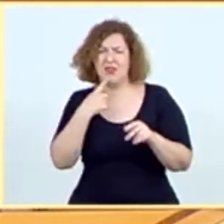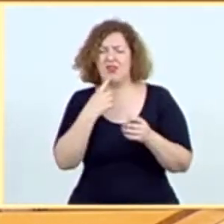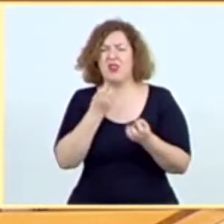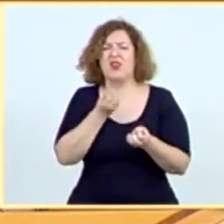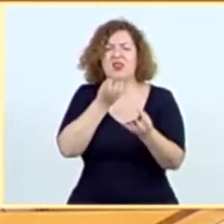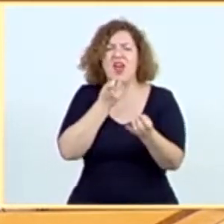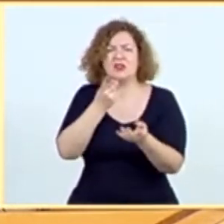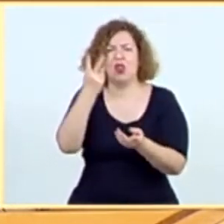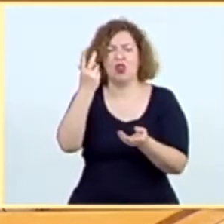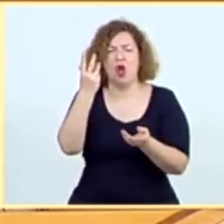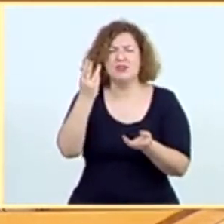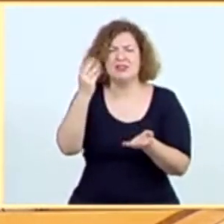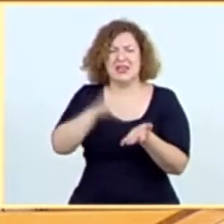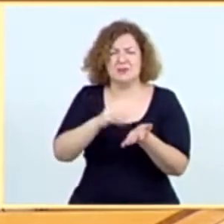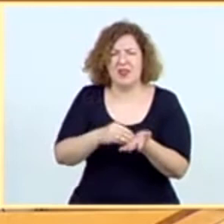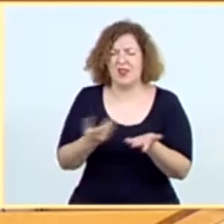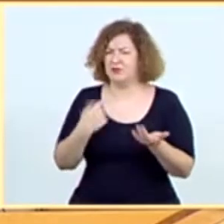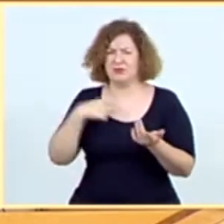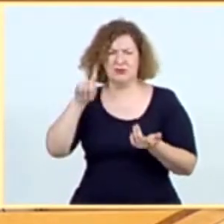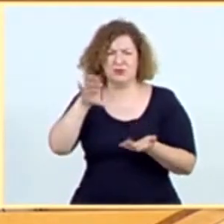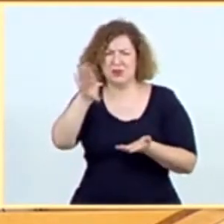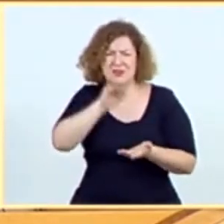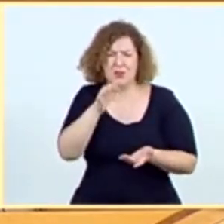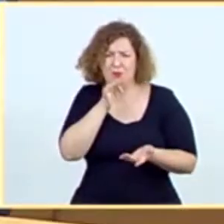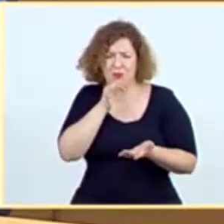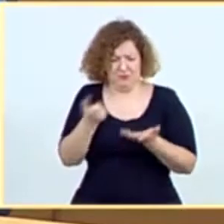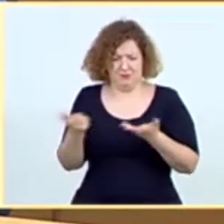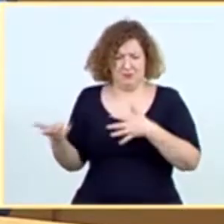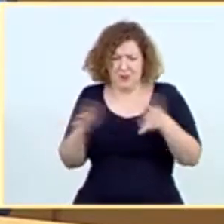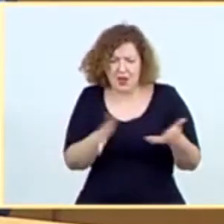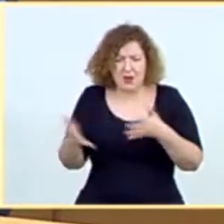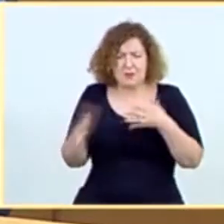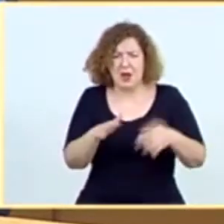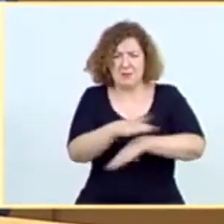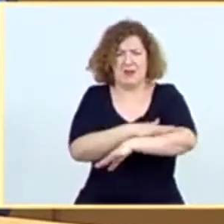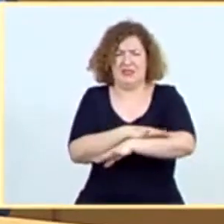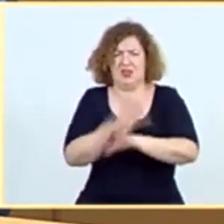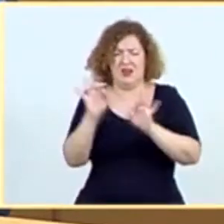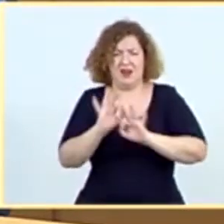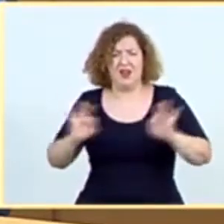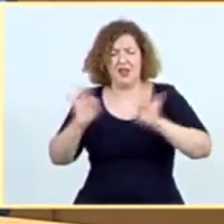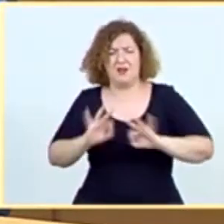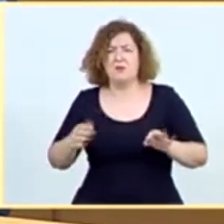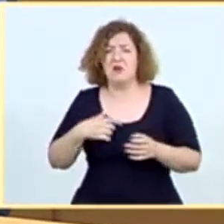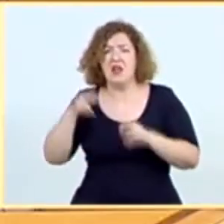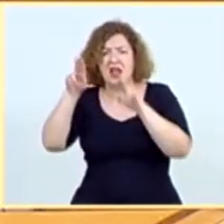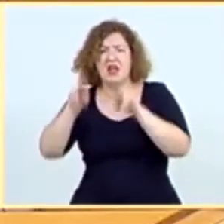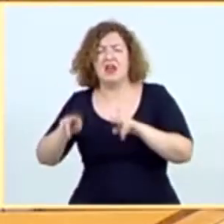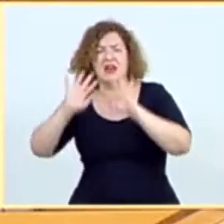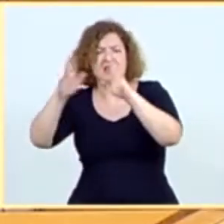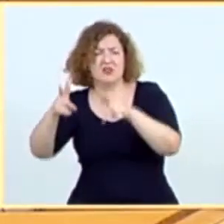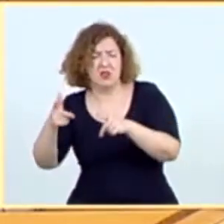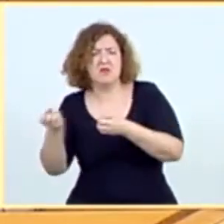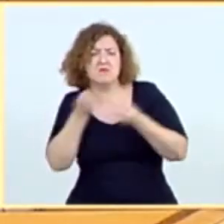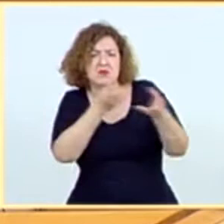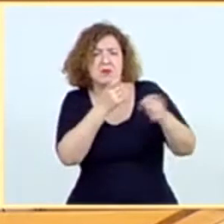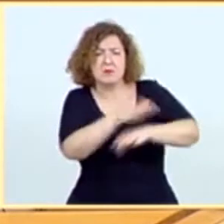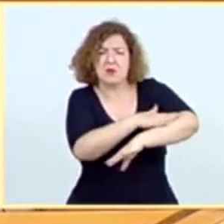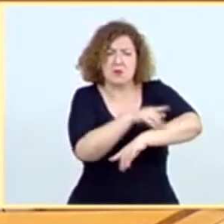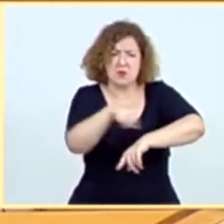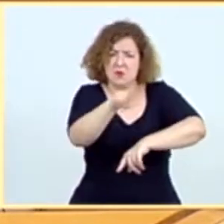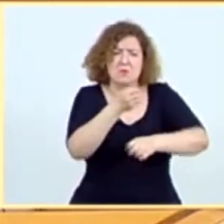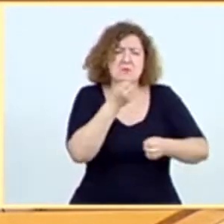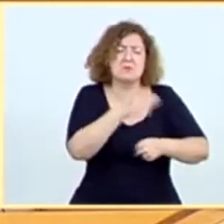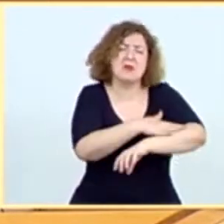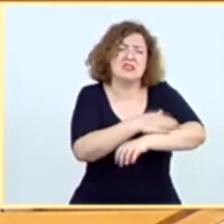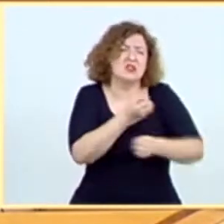Ministerio 2 y 3 veces al día. No entienden por qué ustedes no transmitían esos datos. Las residencias informaban, pero ustedes no. Ni siquiera eso supieron